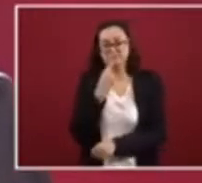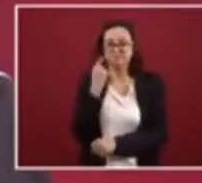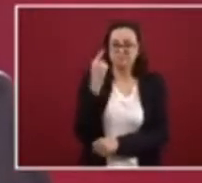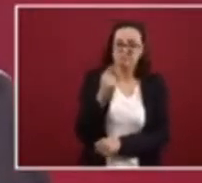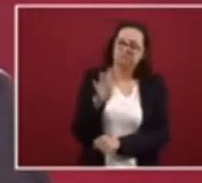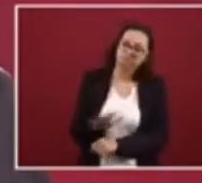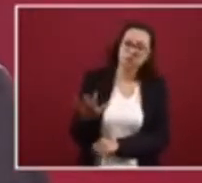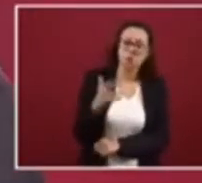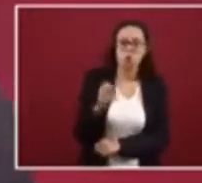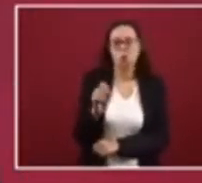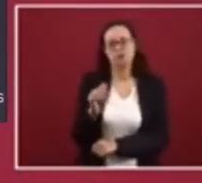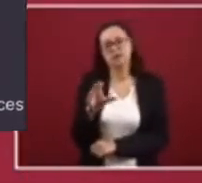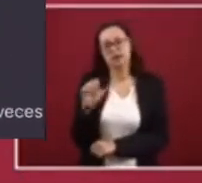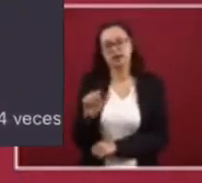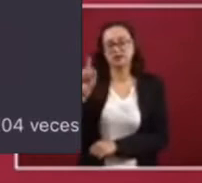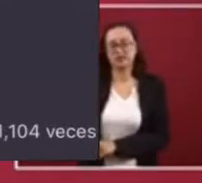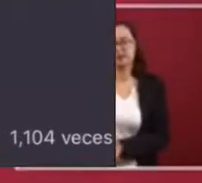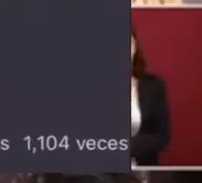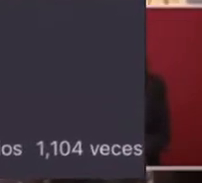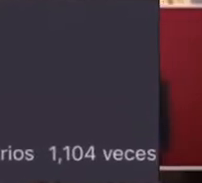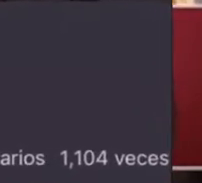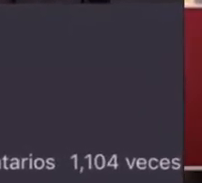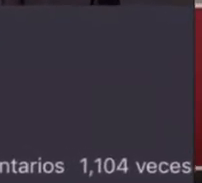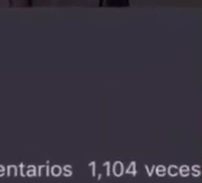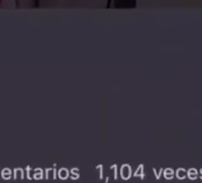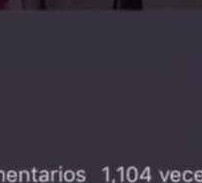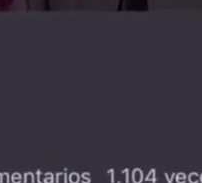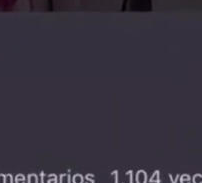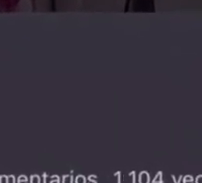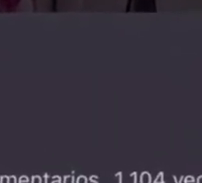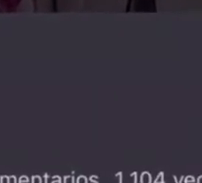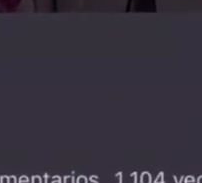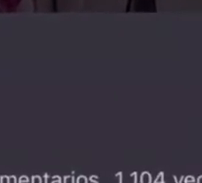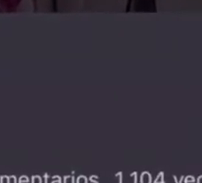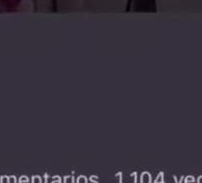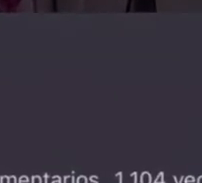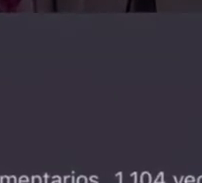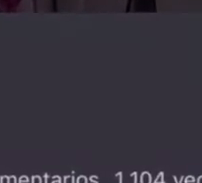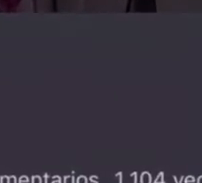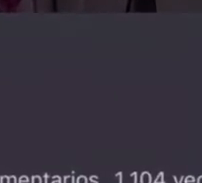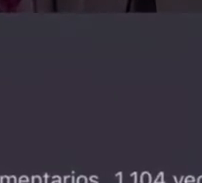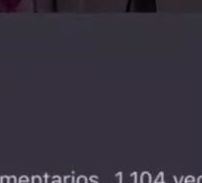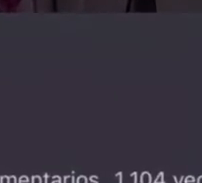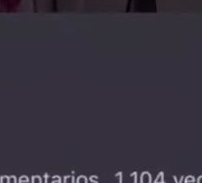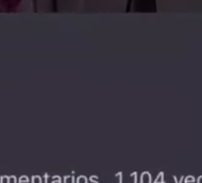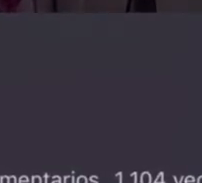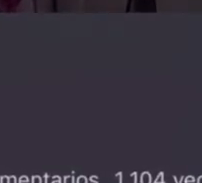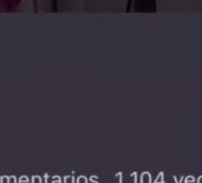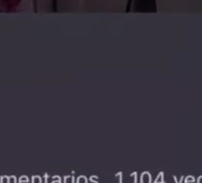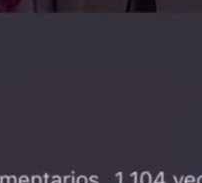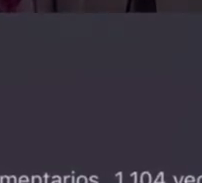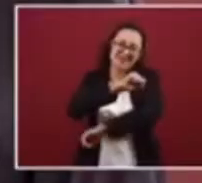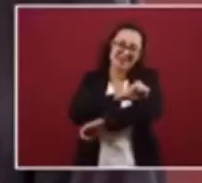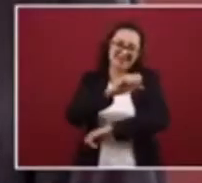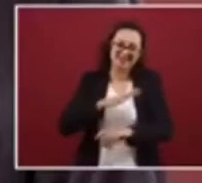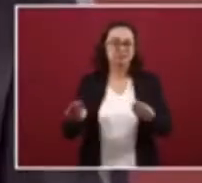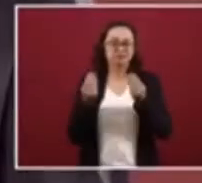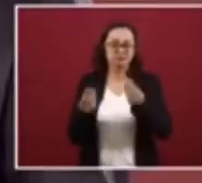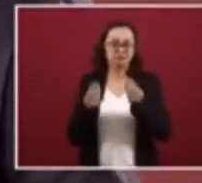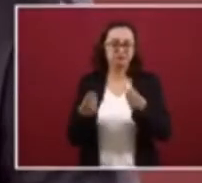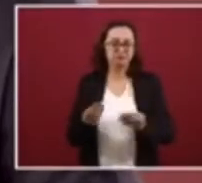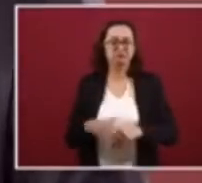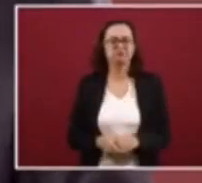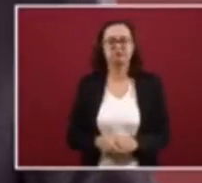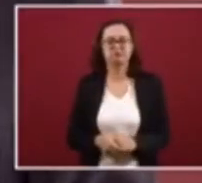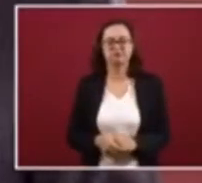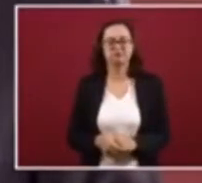Huasteca, se llama Chicontepec, se le conoce como el balcón de la Huasteca veracruzana. Municipio importante, es